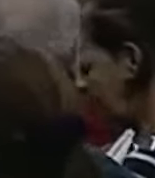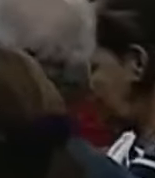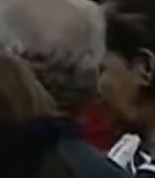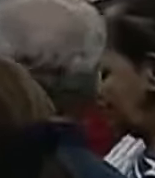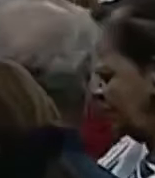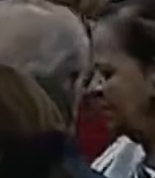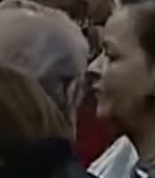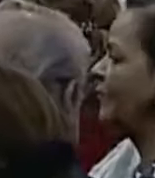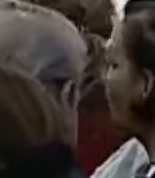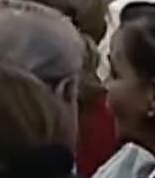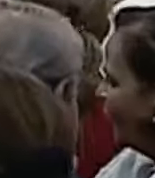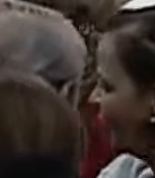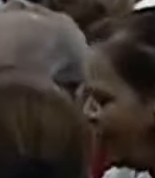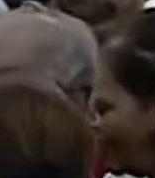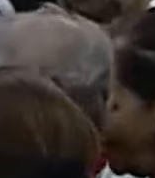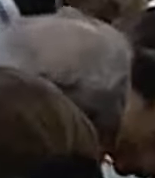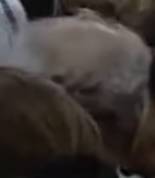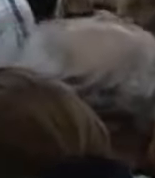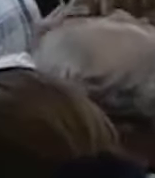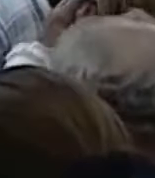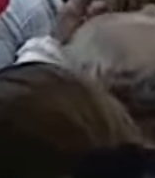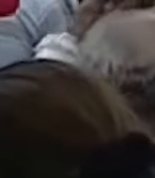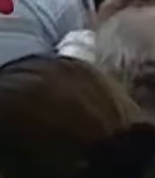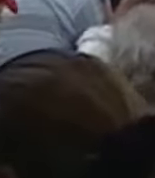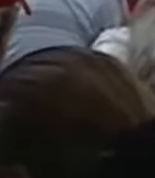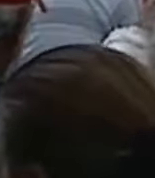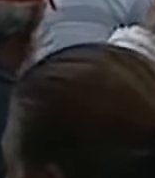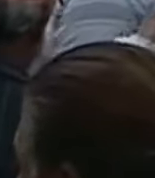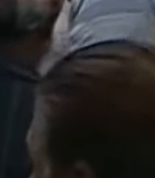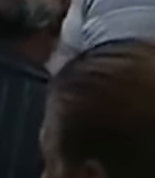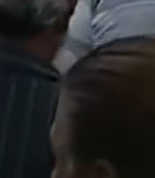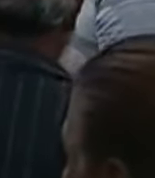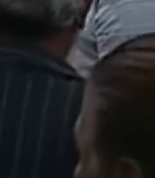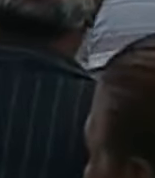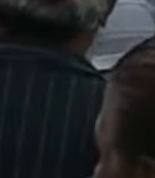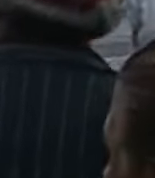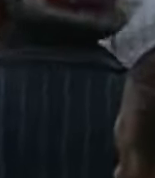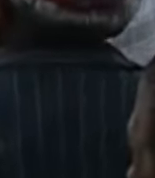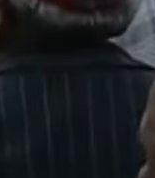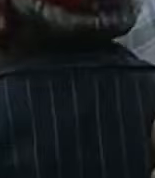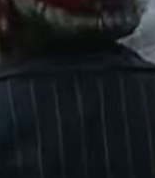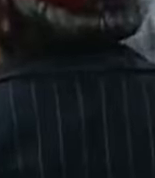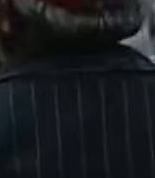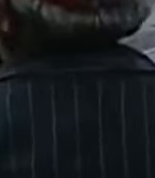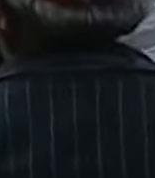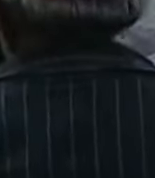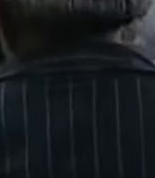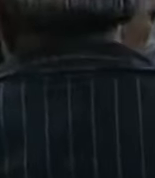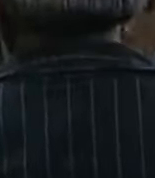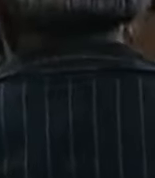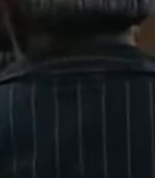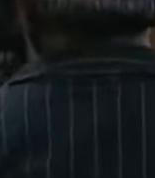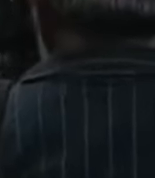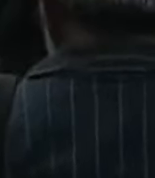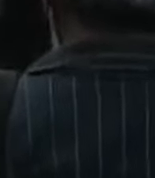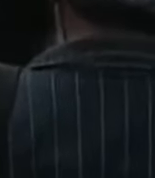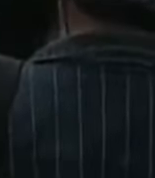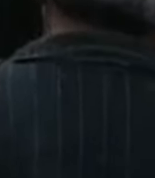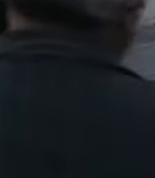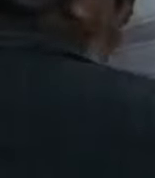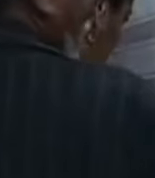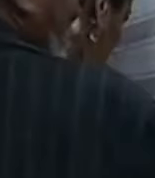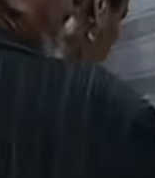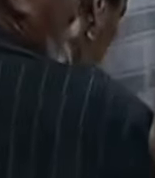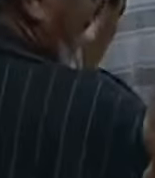de un profundo proceso de autorrevisión en lo personal y en lo colectivo. Si queremos que las cosas cambien apuntando hacia